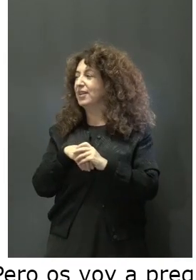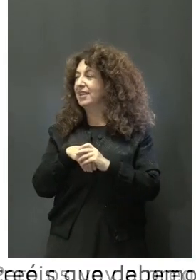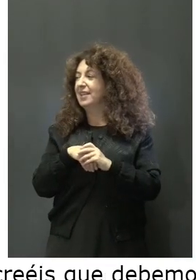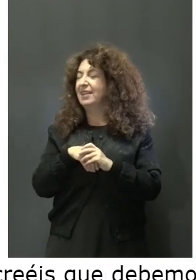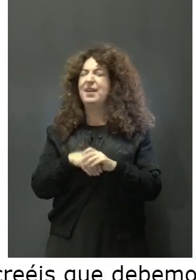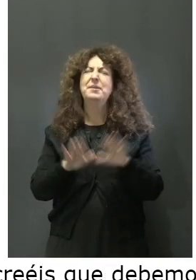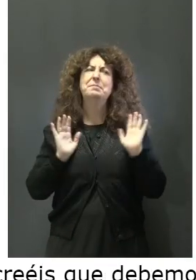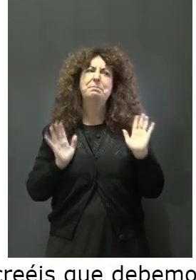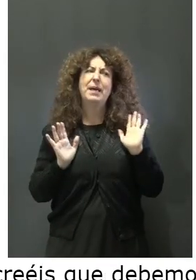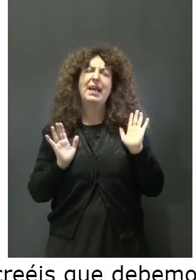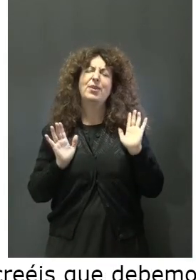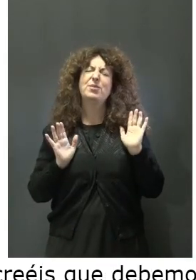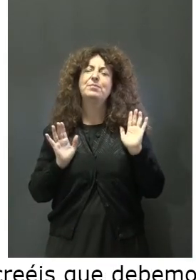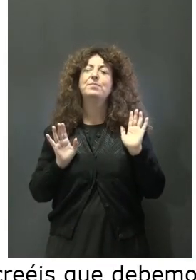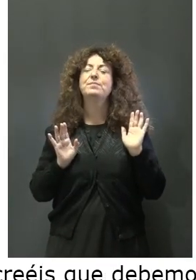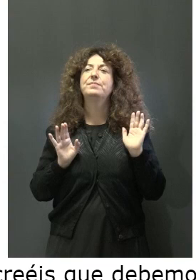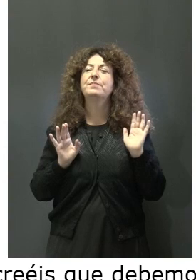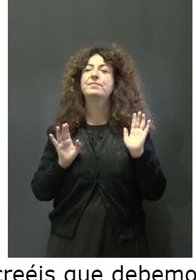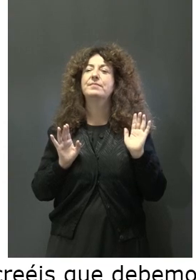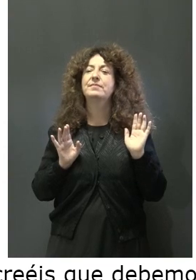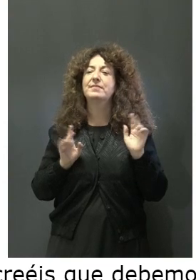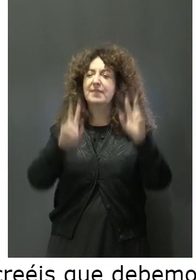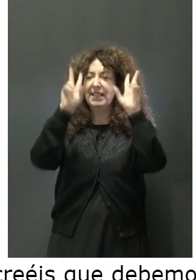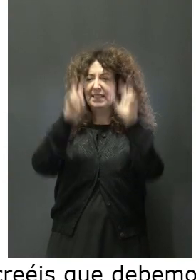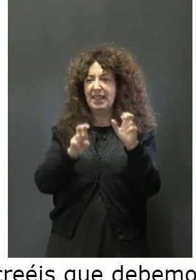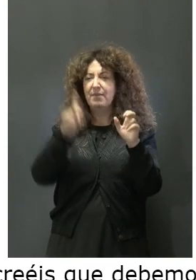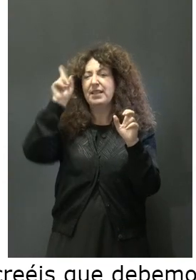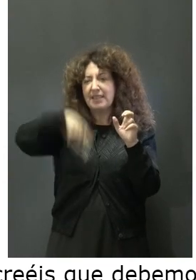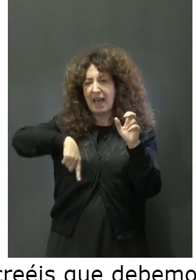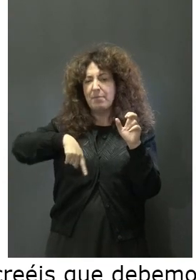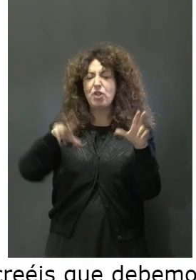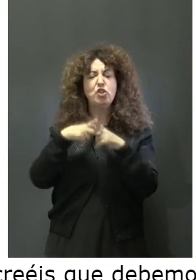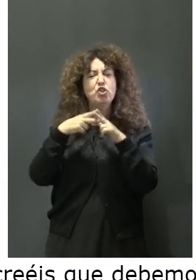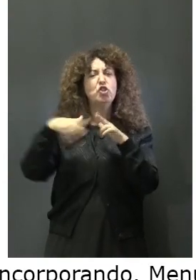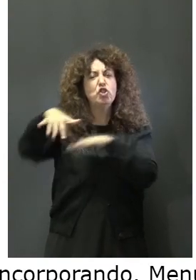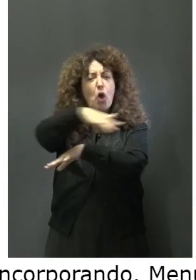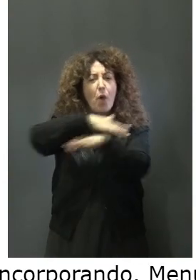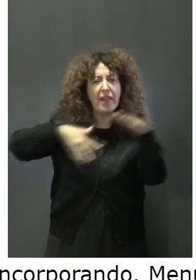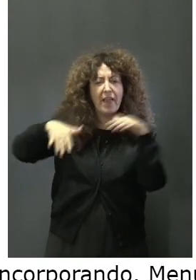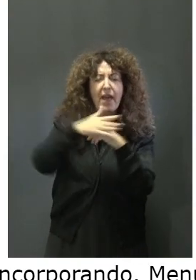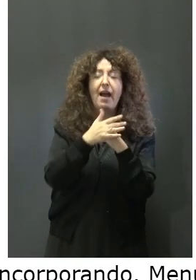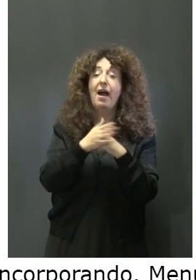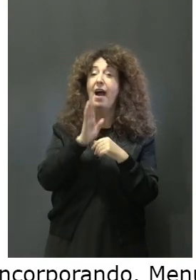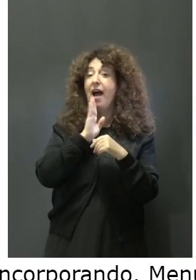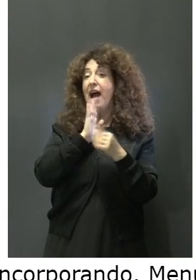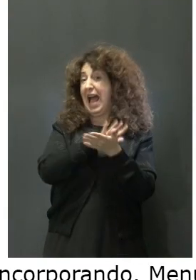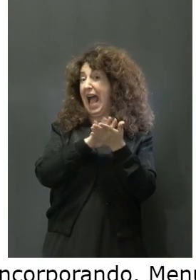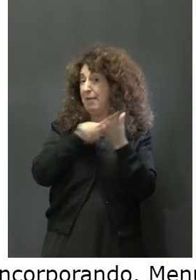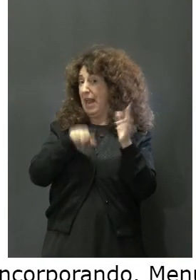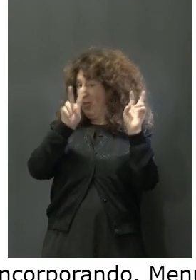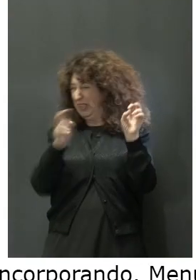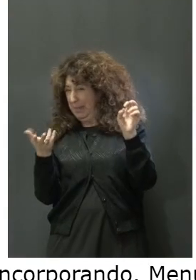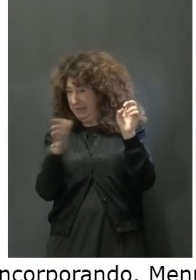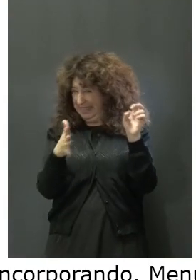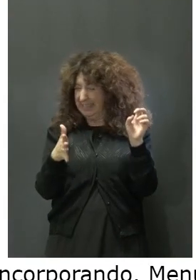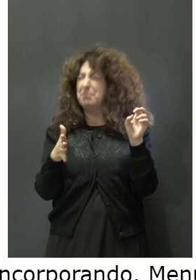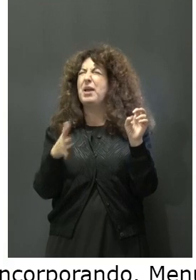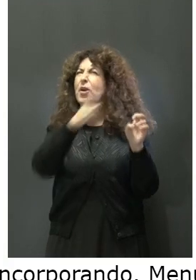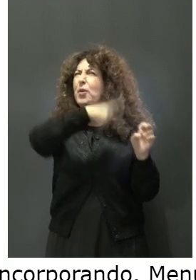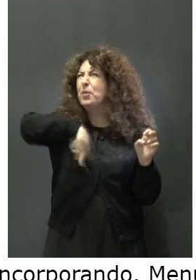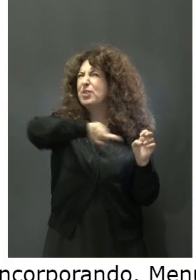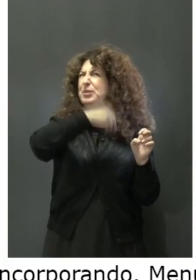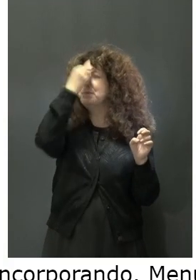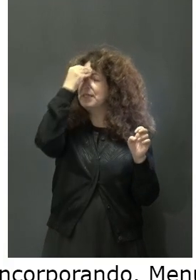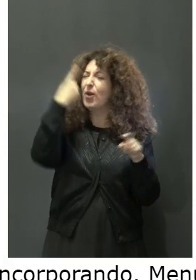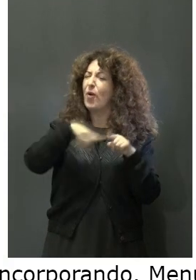Pero no solamente, o sea, a nivel también de sociedad, ¿no? Hemos estado hablando un poco de ello, pero ¿qué creéis que